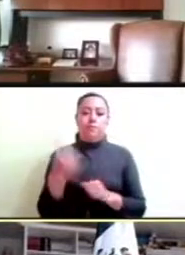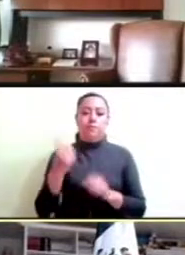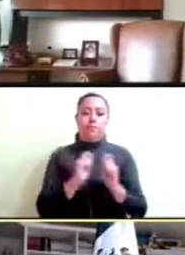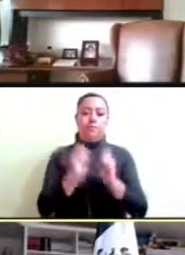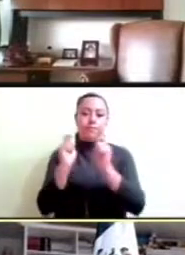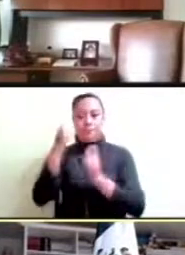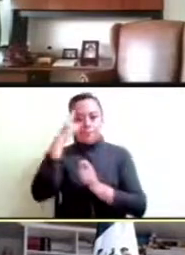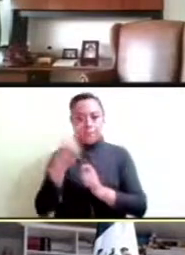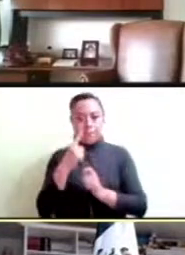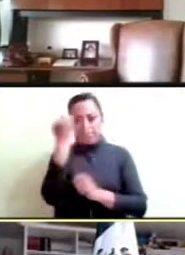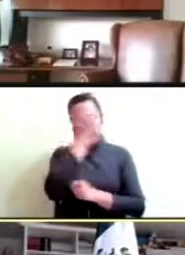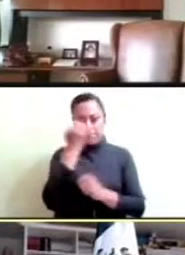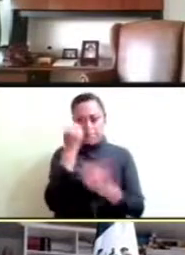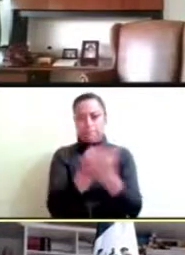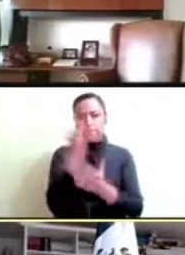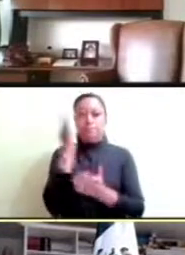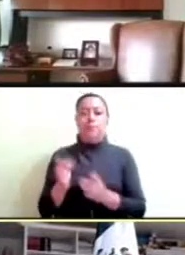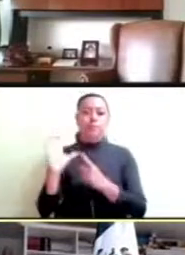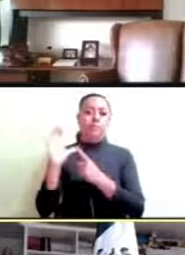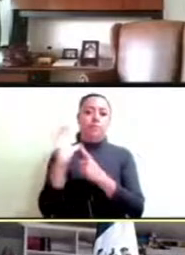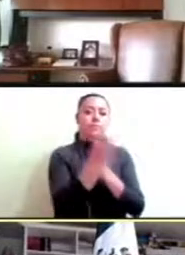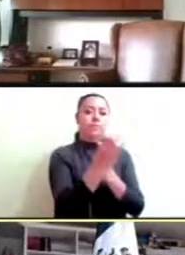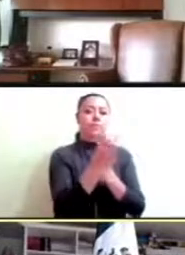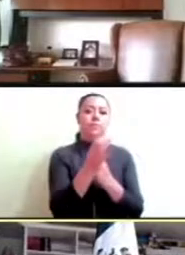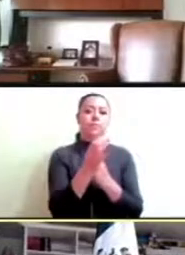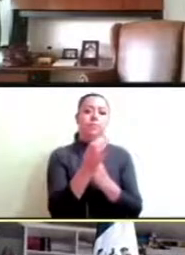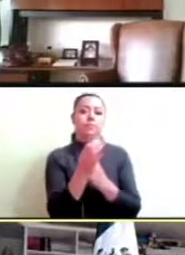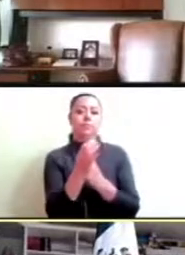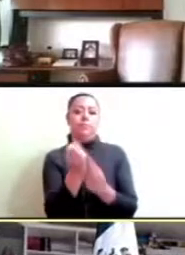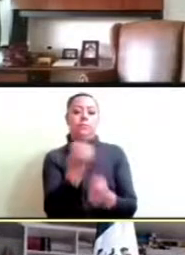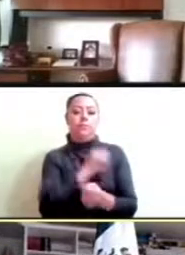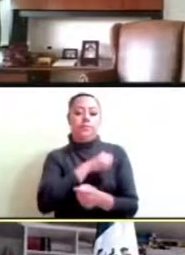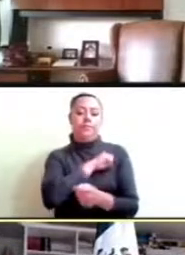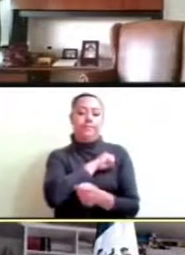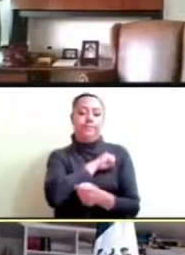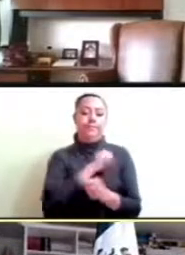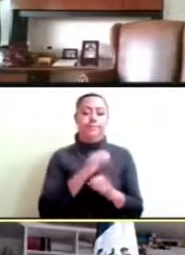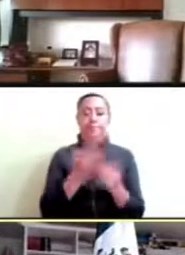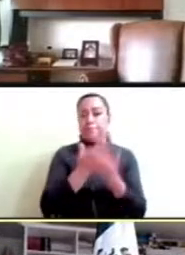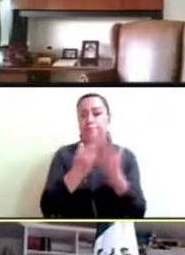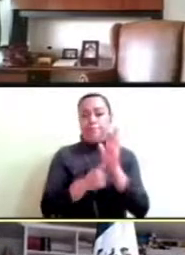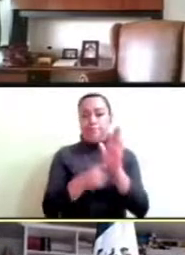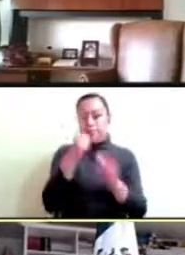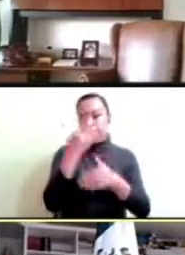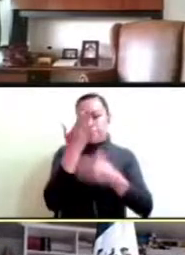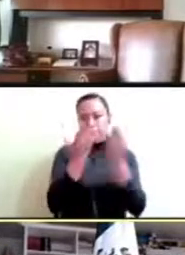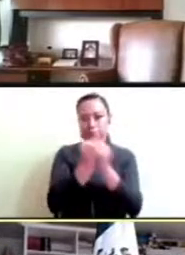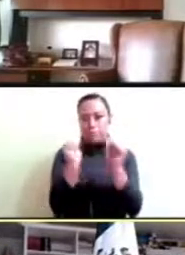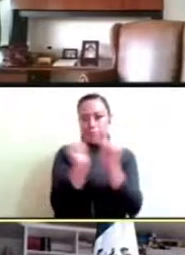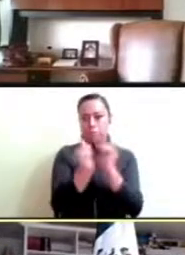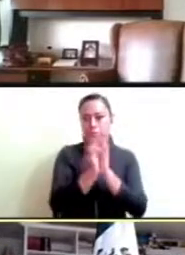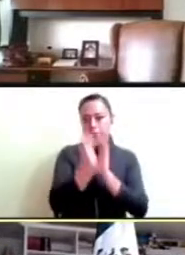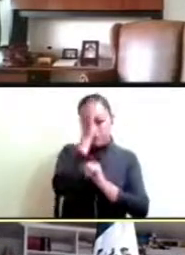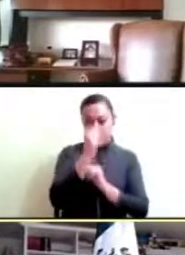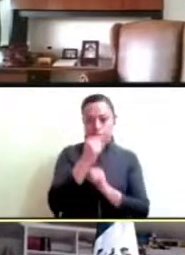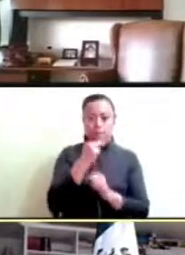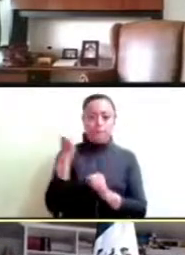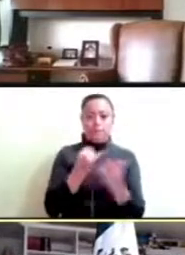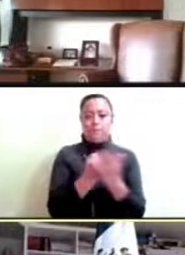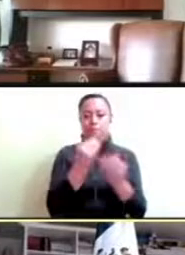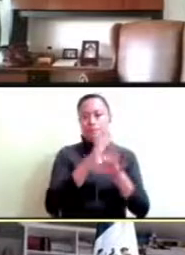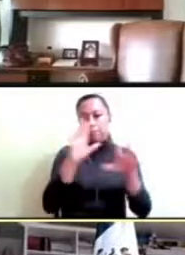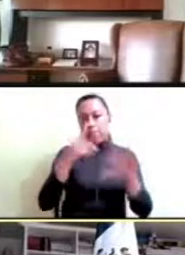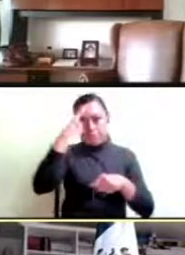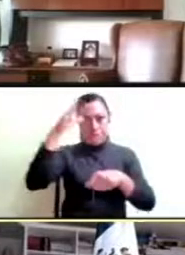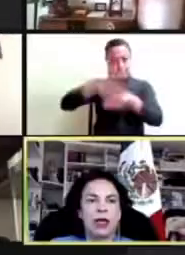para su análisis y dictamen a la Comisión de Salud. Para presentar una proposición con punto de acuerdo de urgente y de resolución